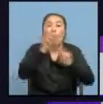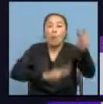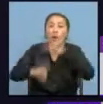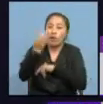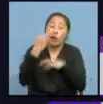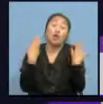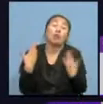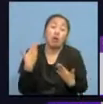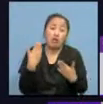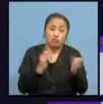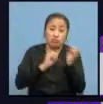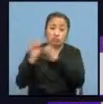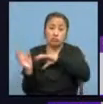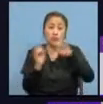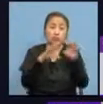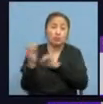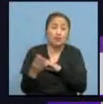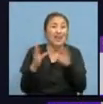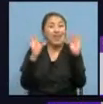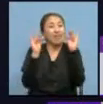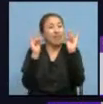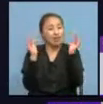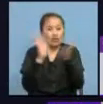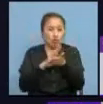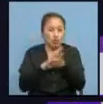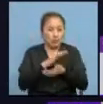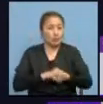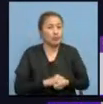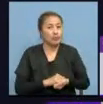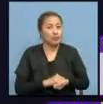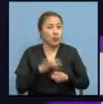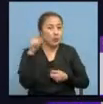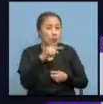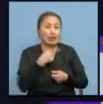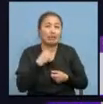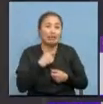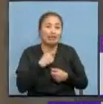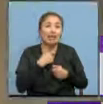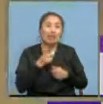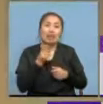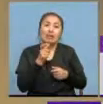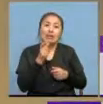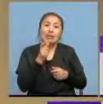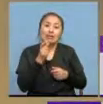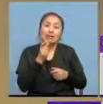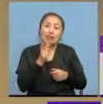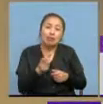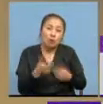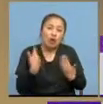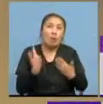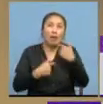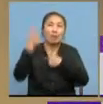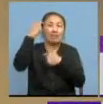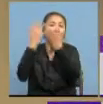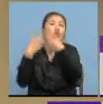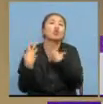pueden movilizarse, ¿no? Bueno, entonces, padre, es compleja la situación, sí. ¿Usted quería darnos algún tipo de reflexión? ¿Cómo podemos